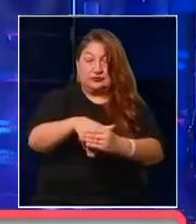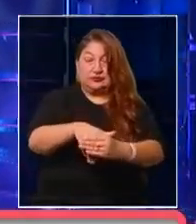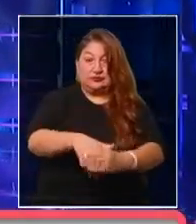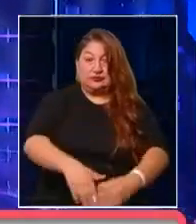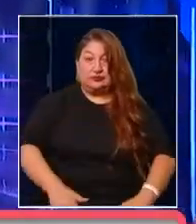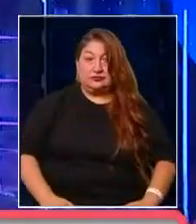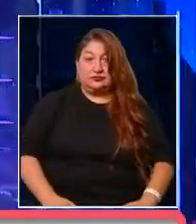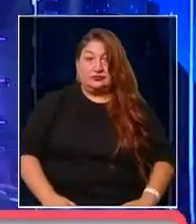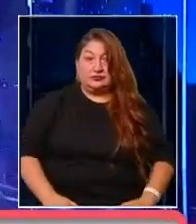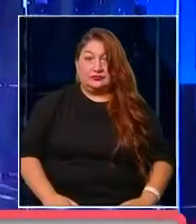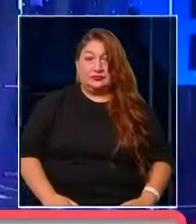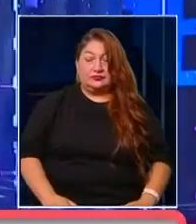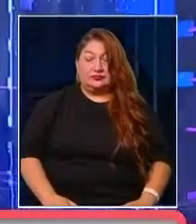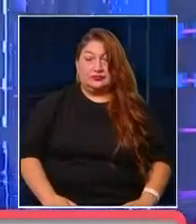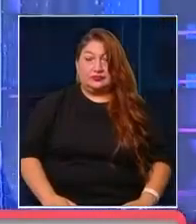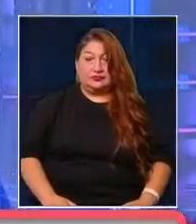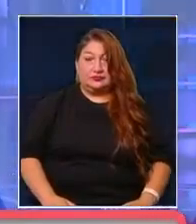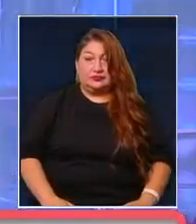2